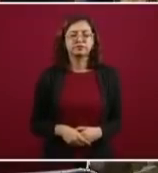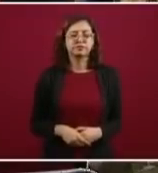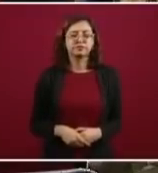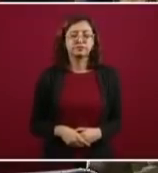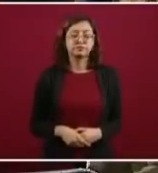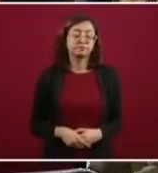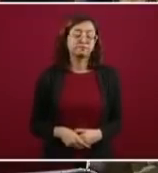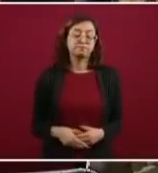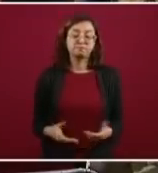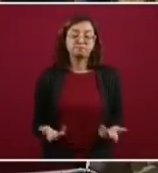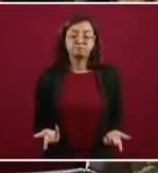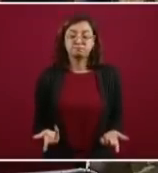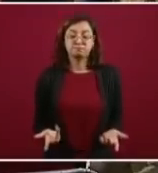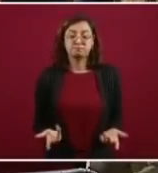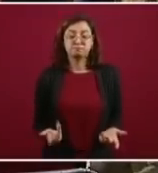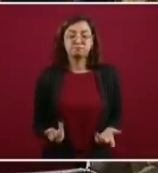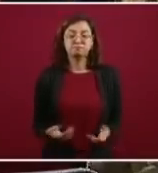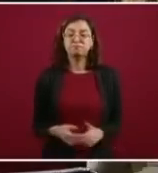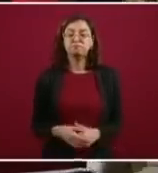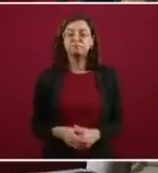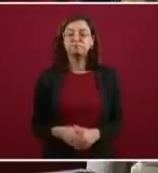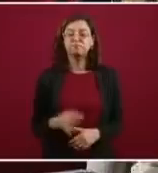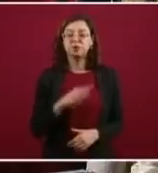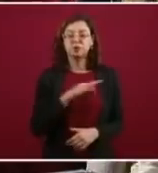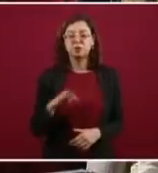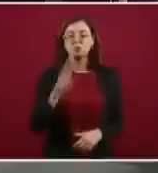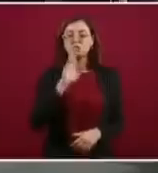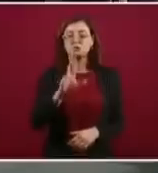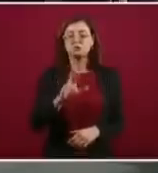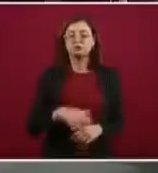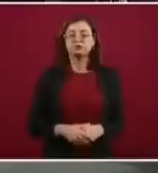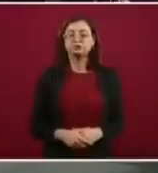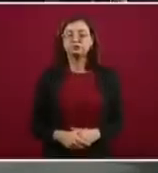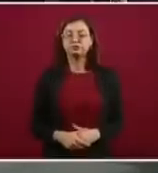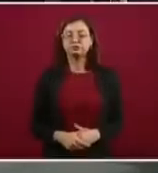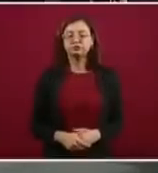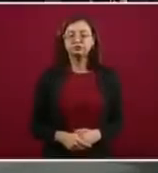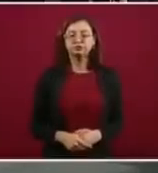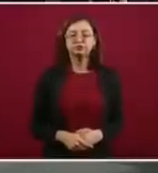Entonces, eso es lo que podría decir.